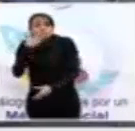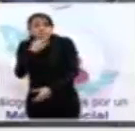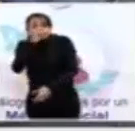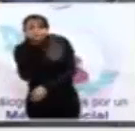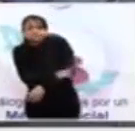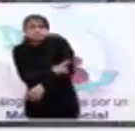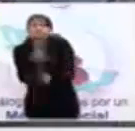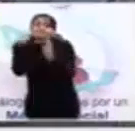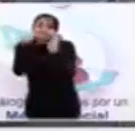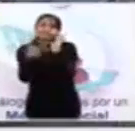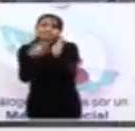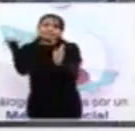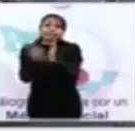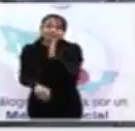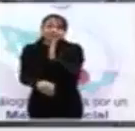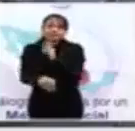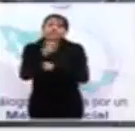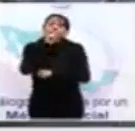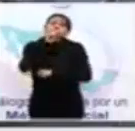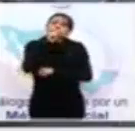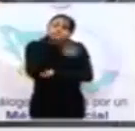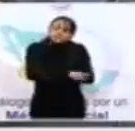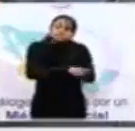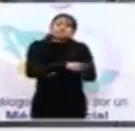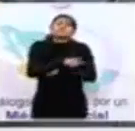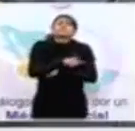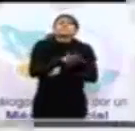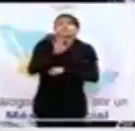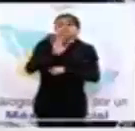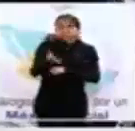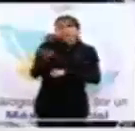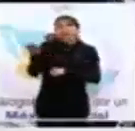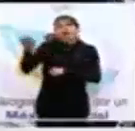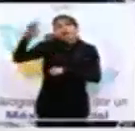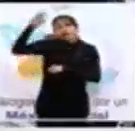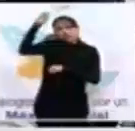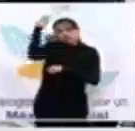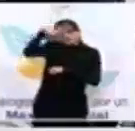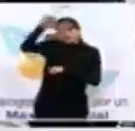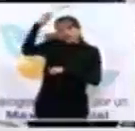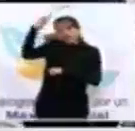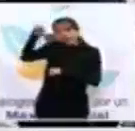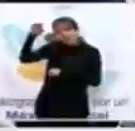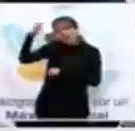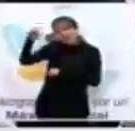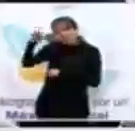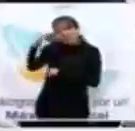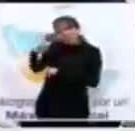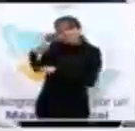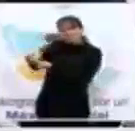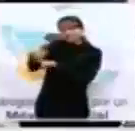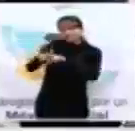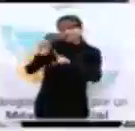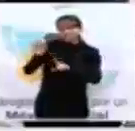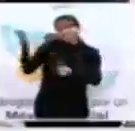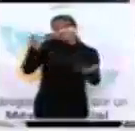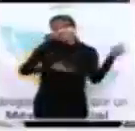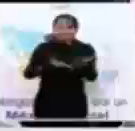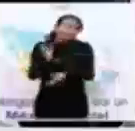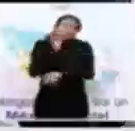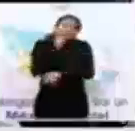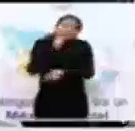una serie de experiencias que nos han transmitido que no es conveniente por obvio del